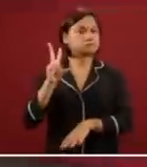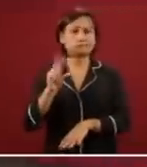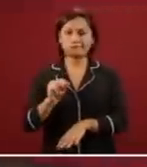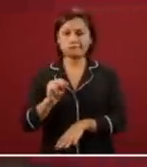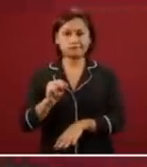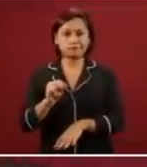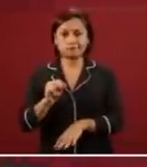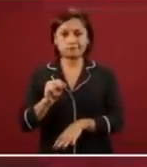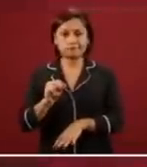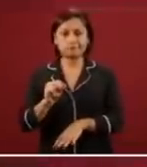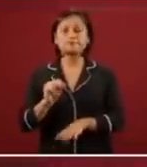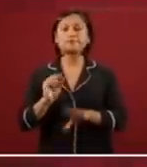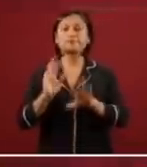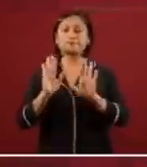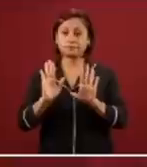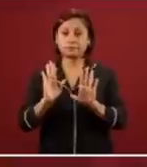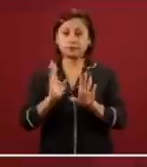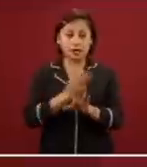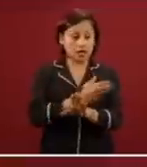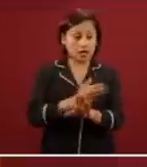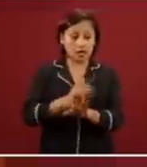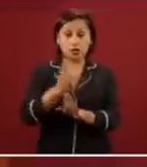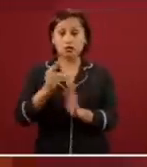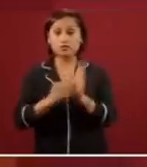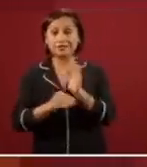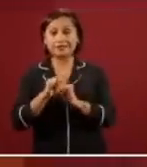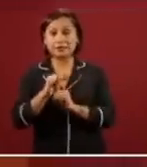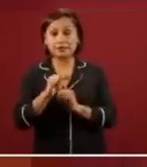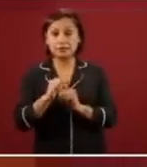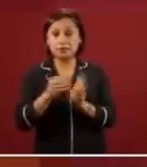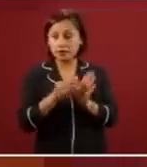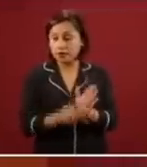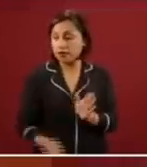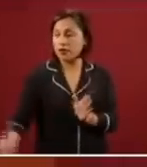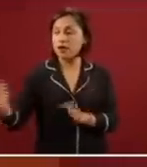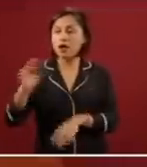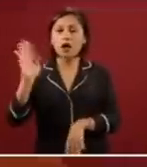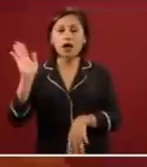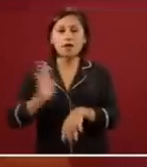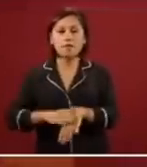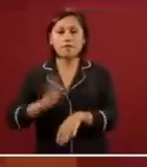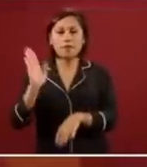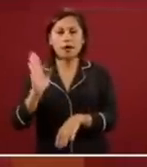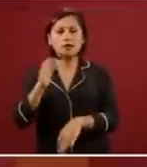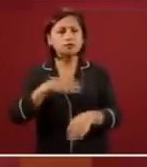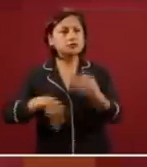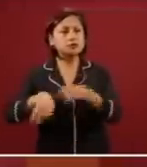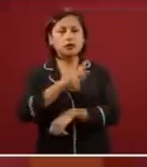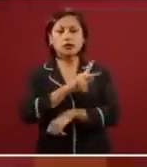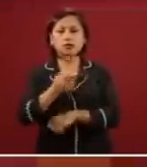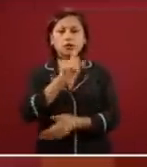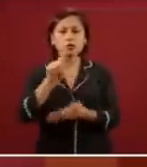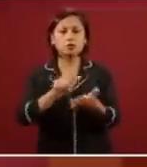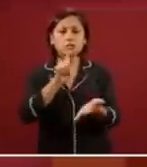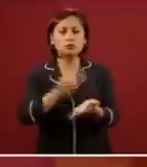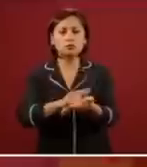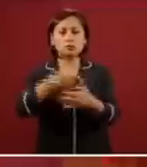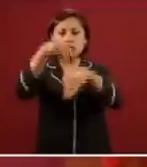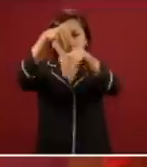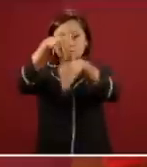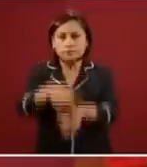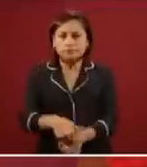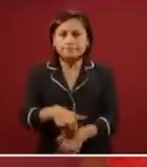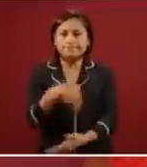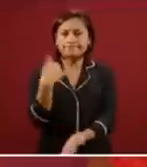Sí, seguimos así, nada más cumpliendo con legalidad, sin trampas, sin